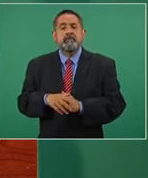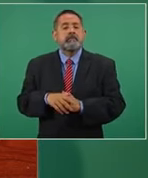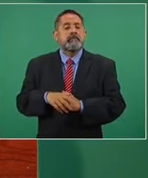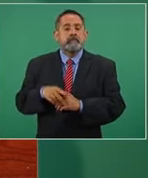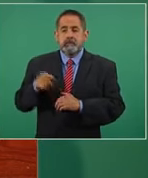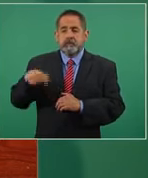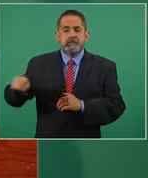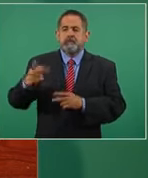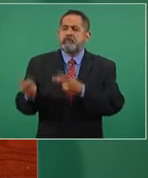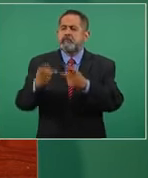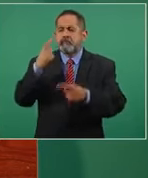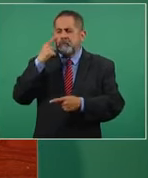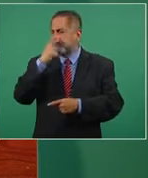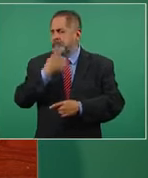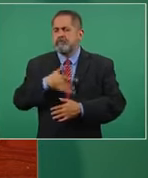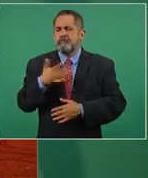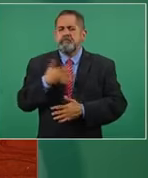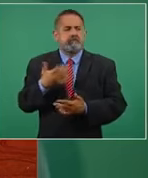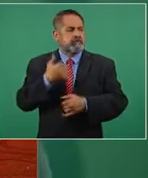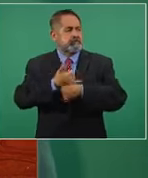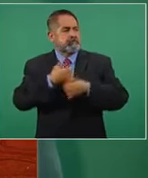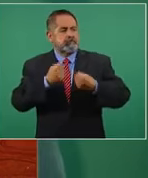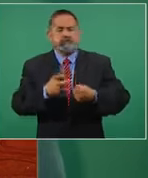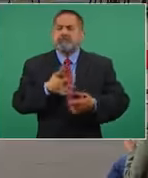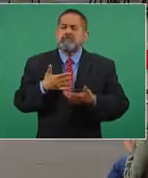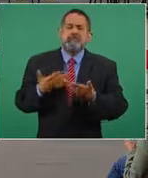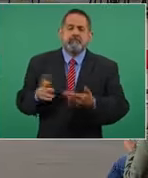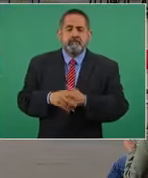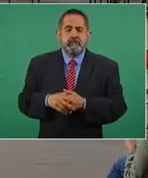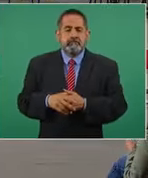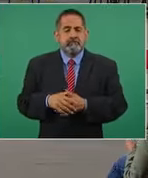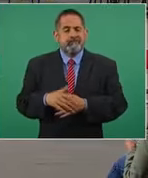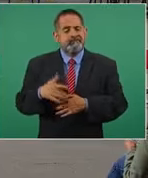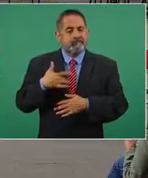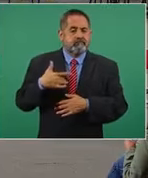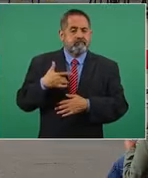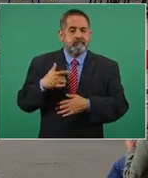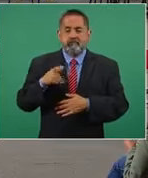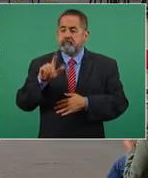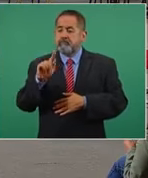percepción sobre la inseguridad disminuyó de